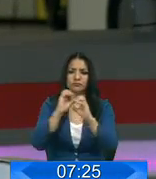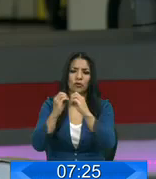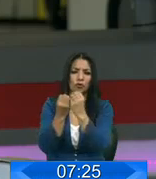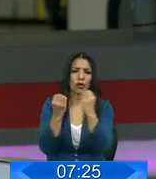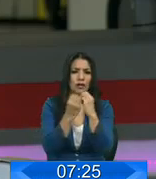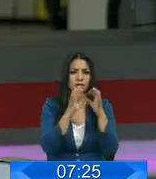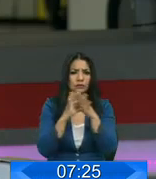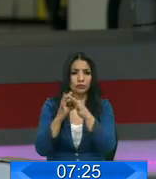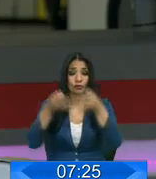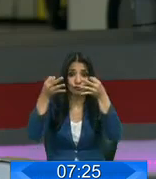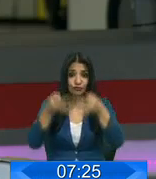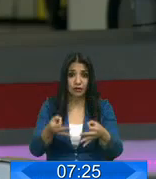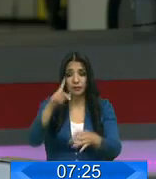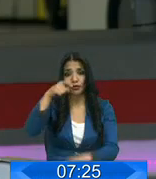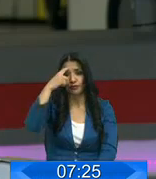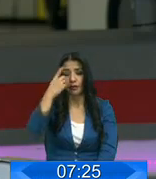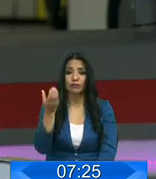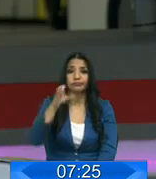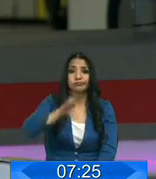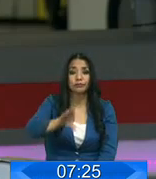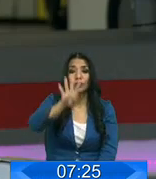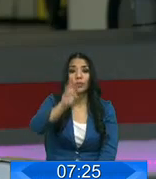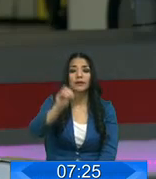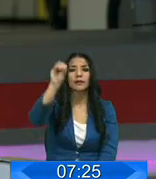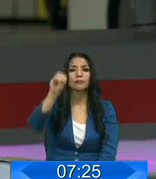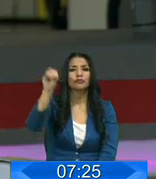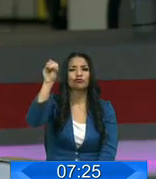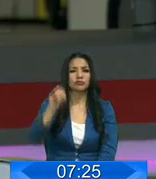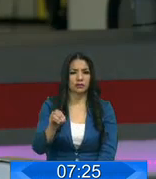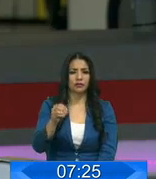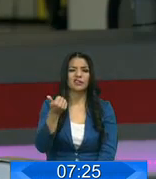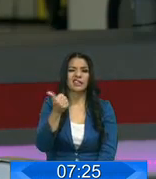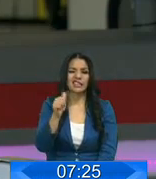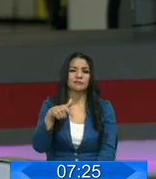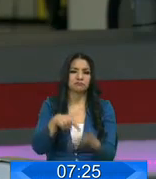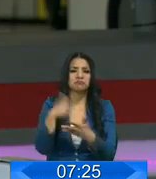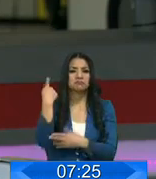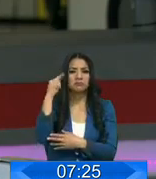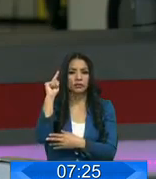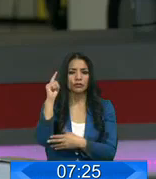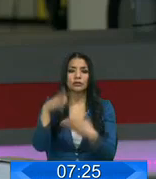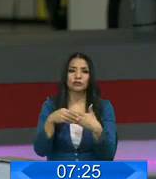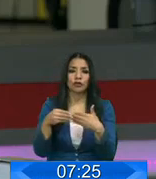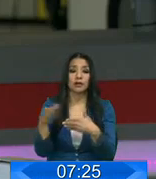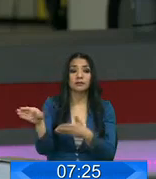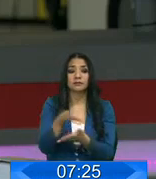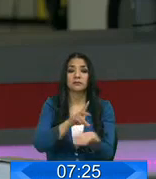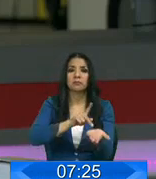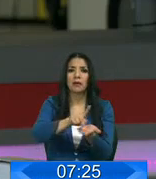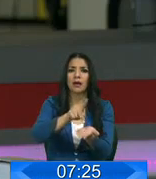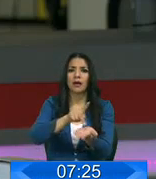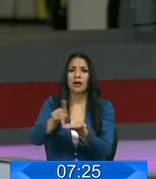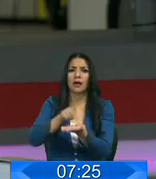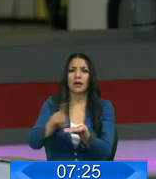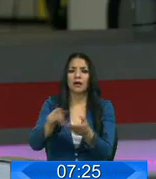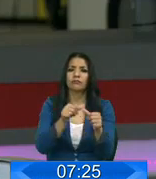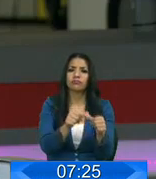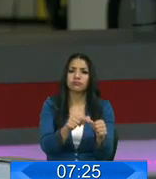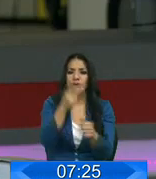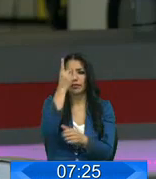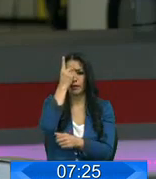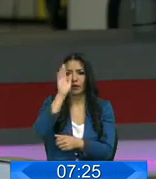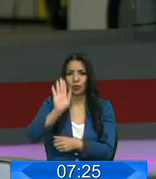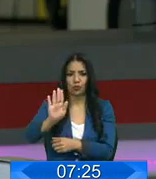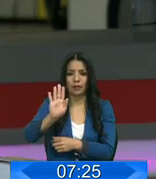multilaterales, el gobierno destinaría el 40% de los 10.240 millones de dólares al pago de amortizaciones de la deuda. Así lo confirmó